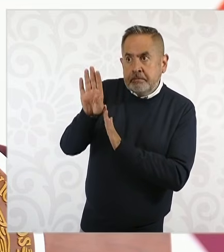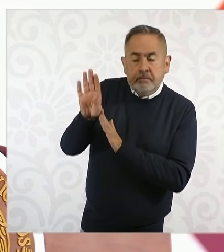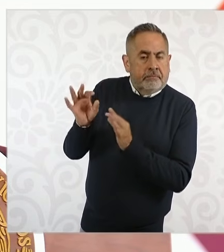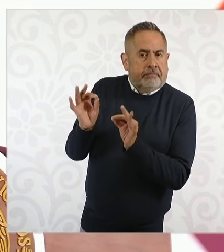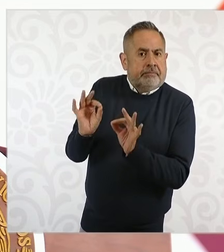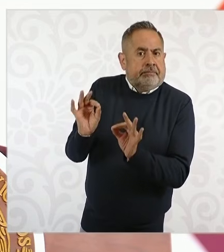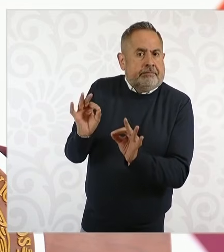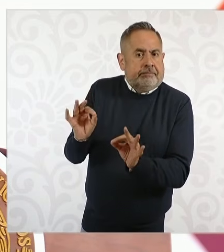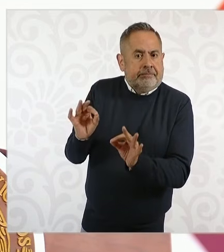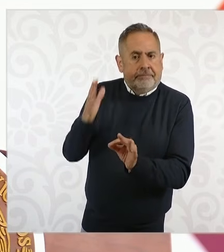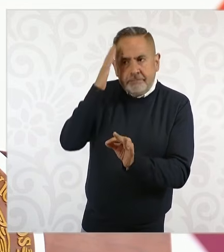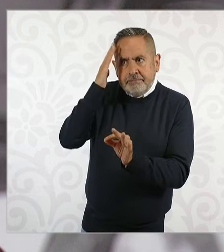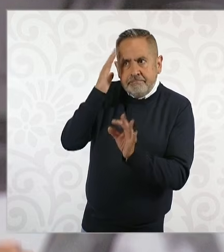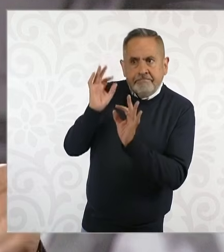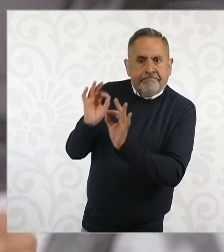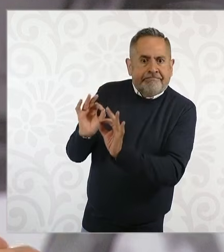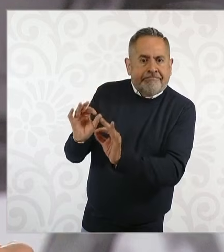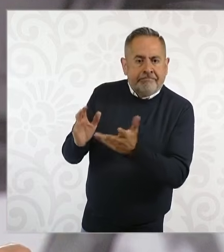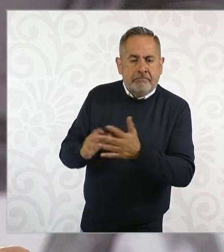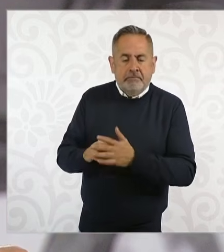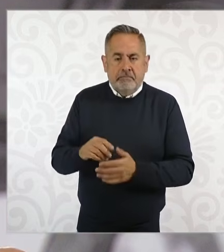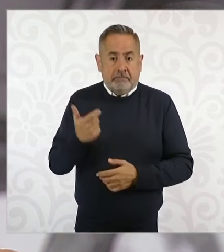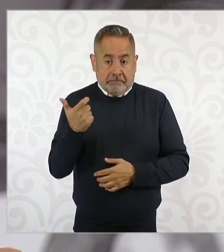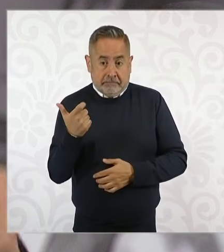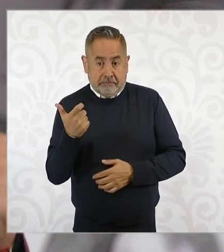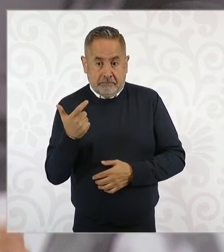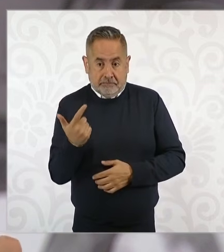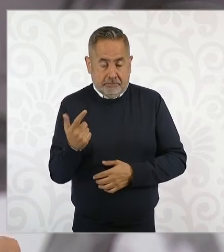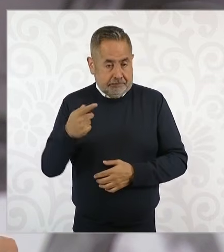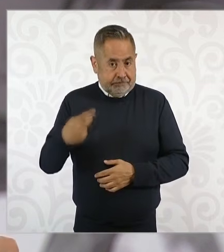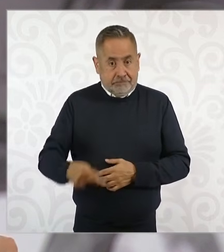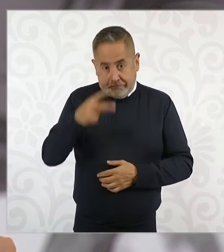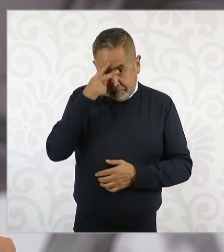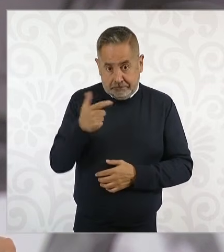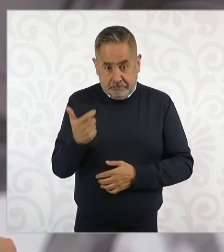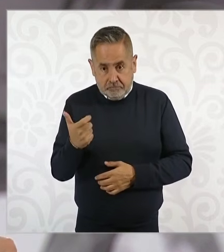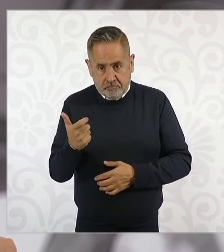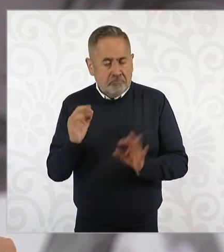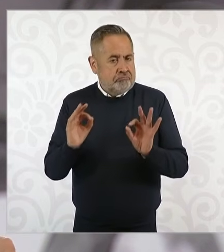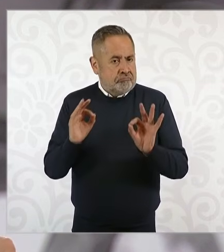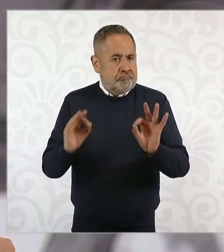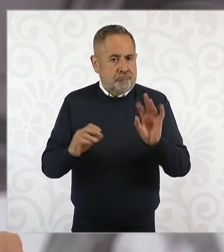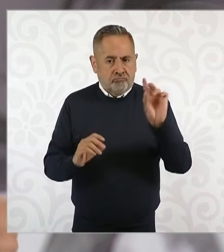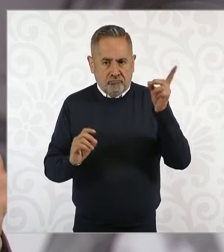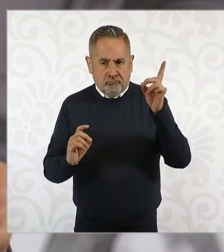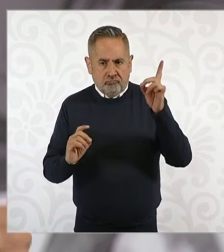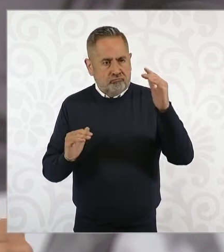están bien, el peso, la inflación bajó